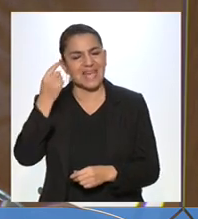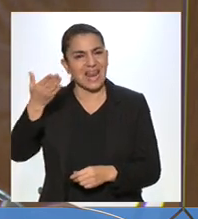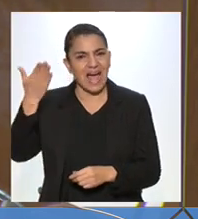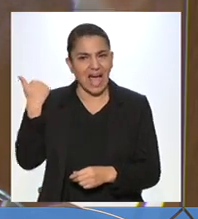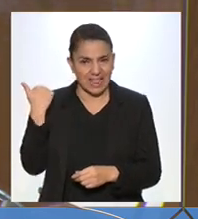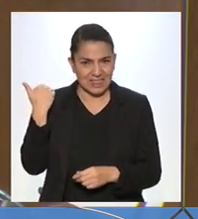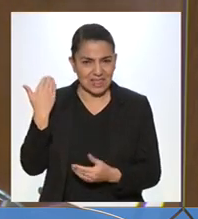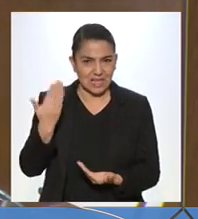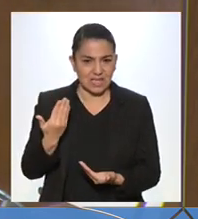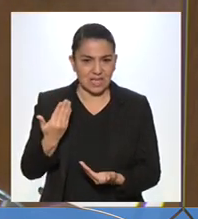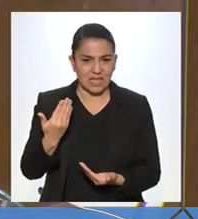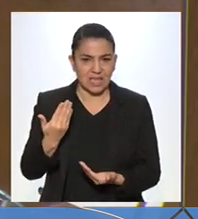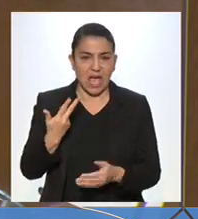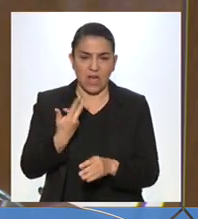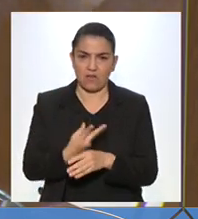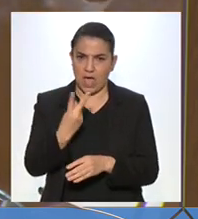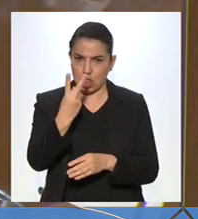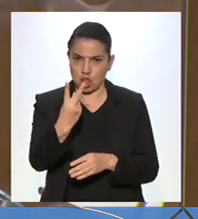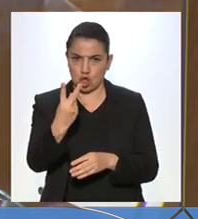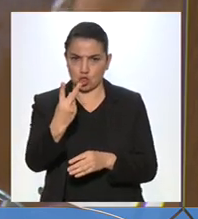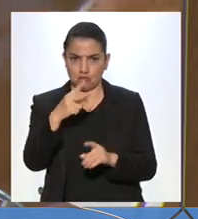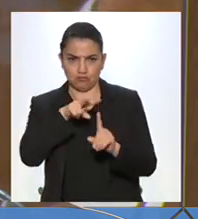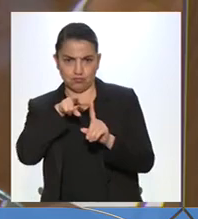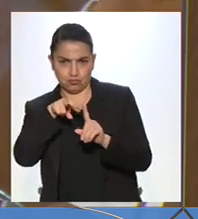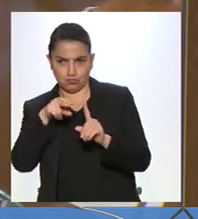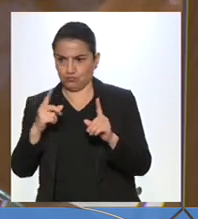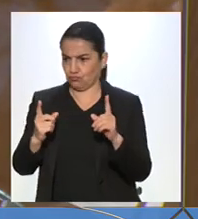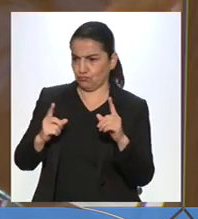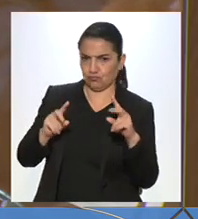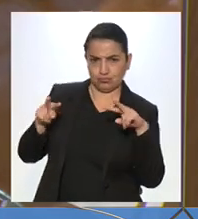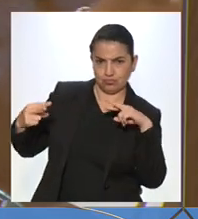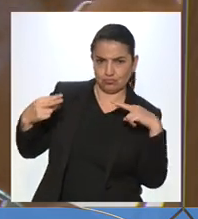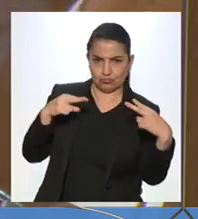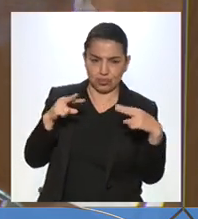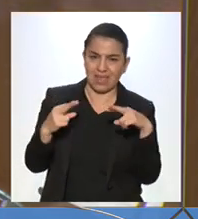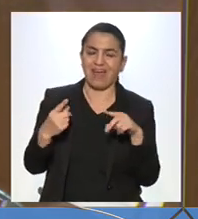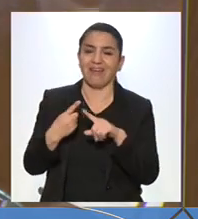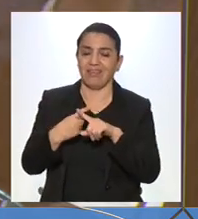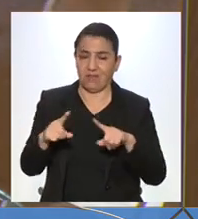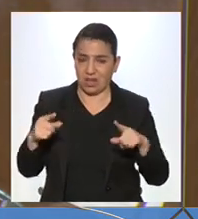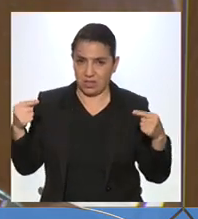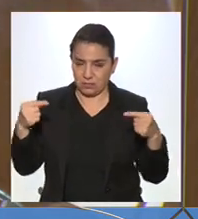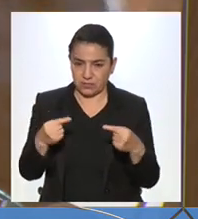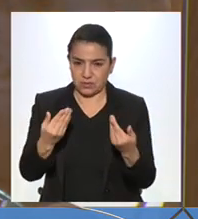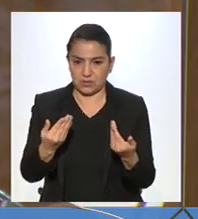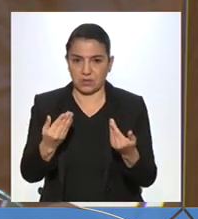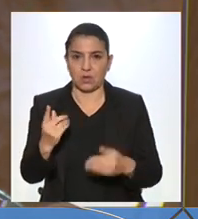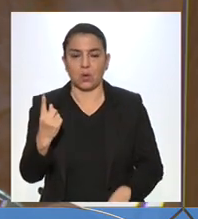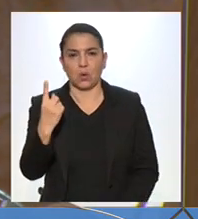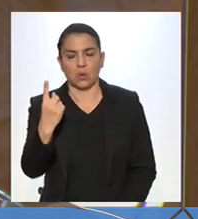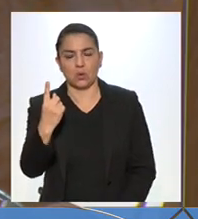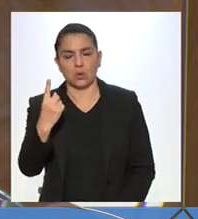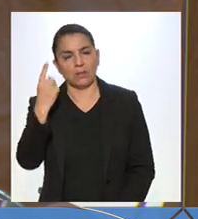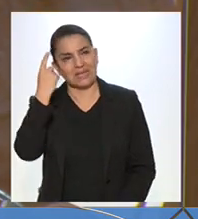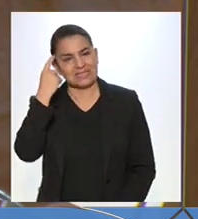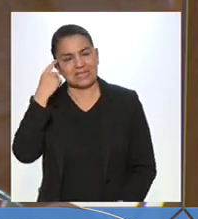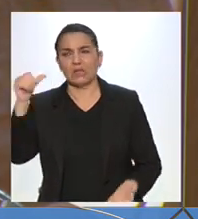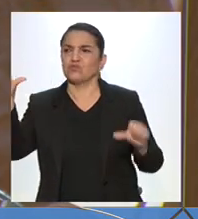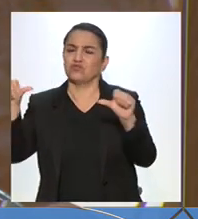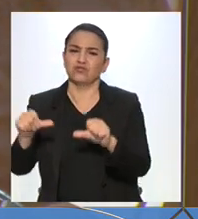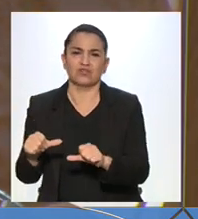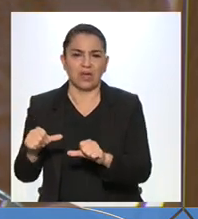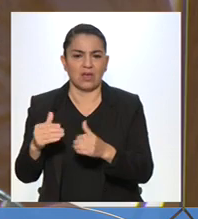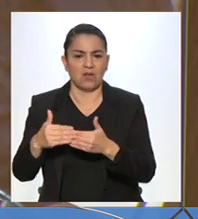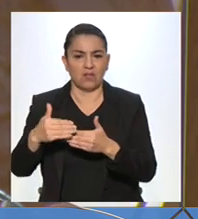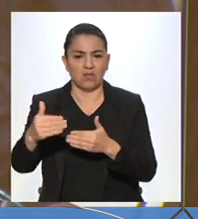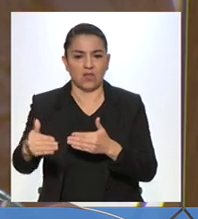al contrario, habían dos visiones absolutamente antagónicas. Una, prácticamente apocalíptica de lo que se venía, anuncios